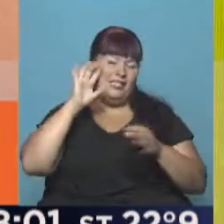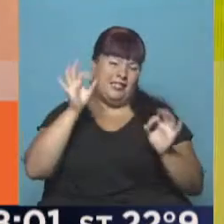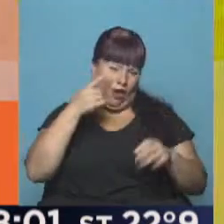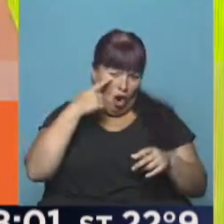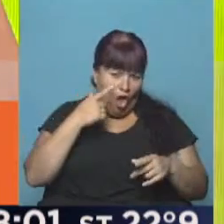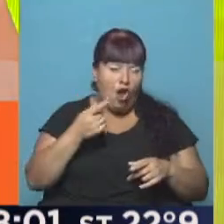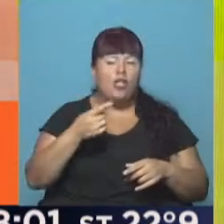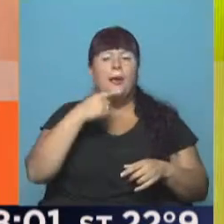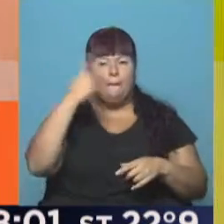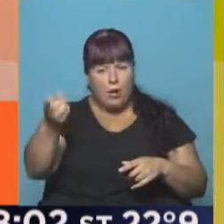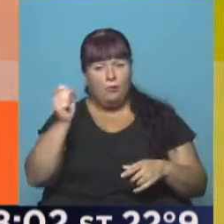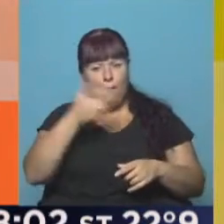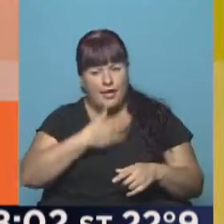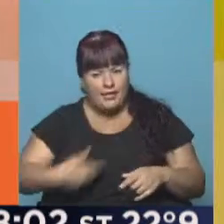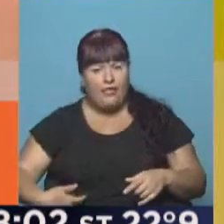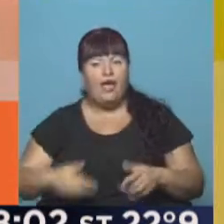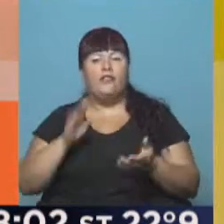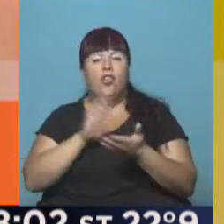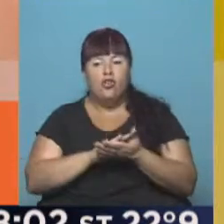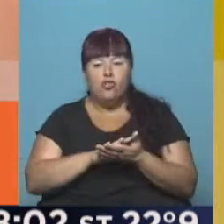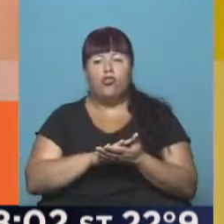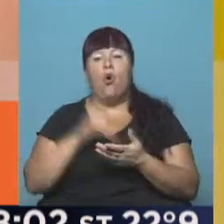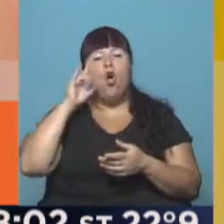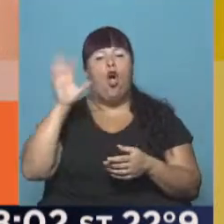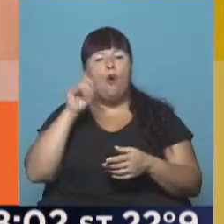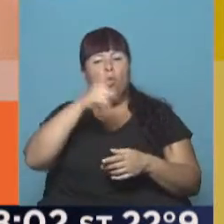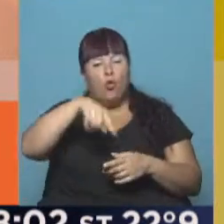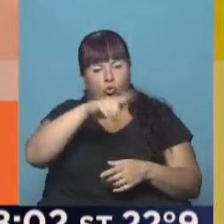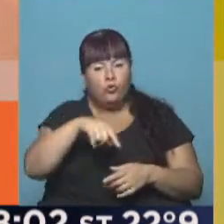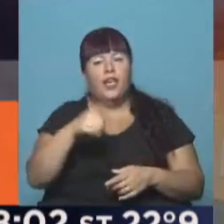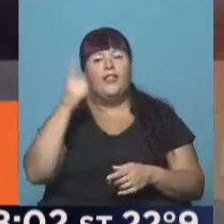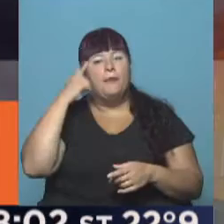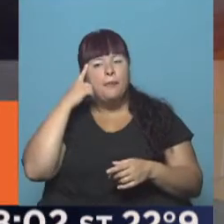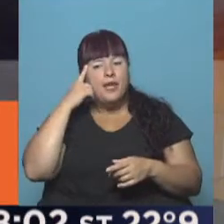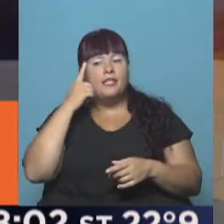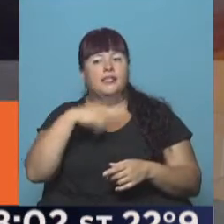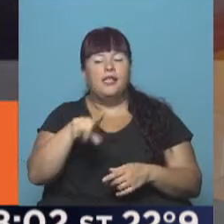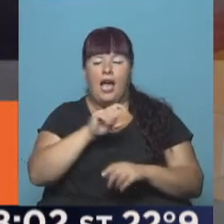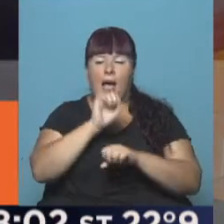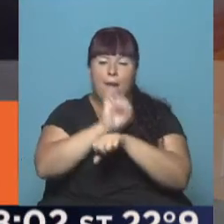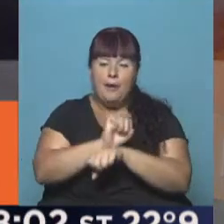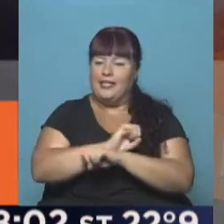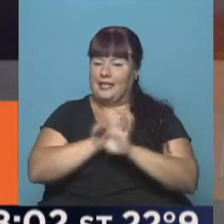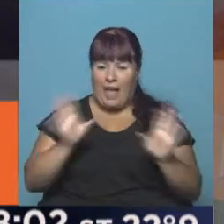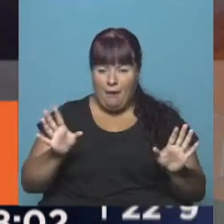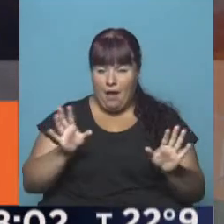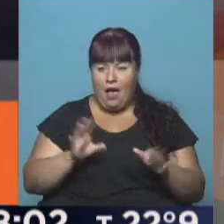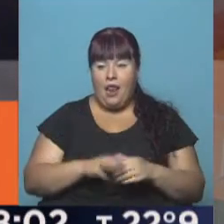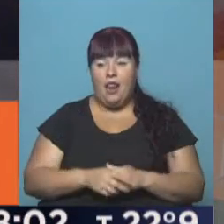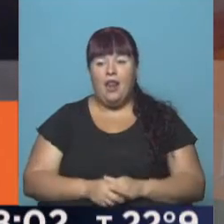conocida, se le ha preguntado incluso al presidente acerca de la postura de ustedes, que consideran que está presa